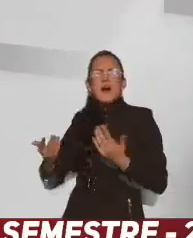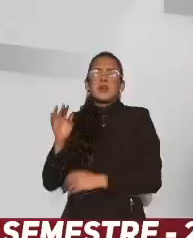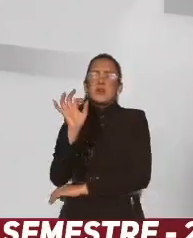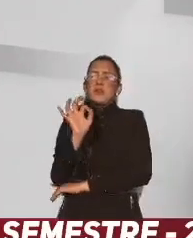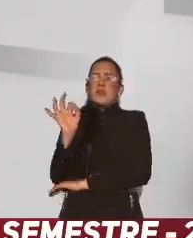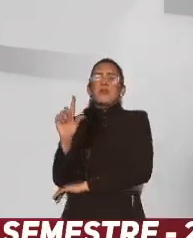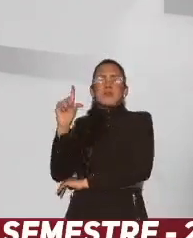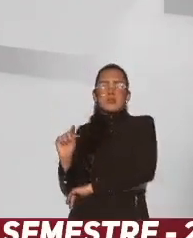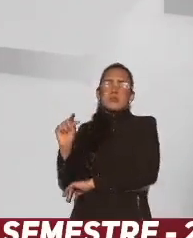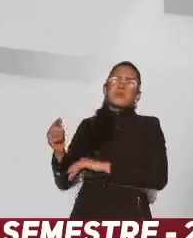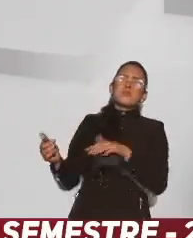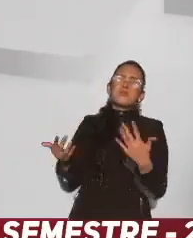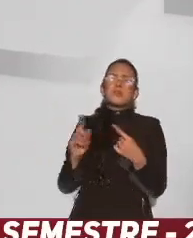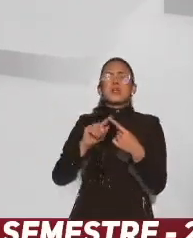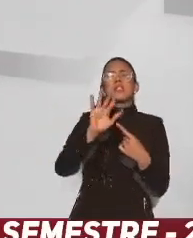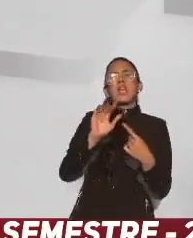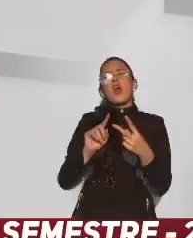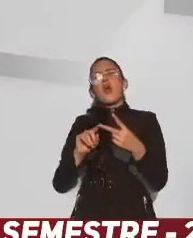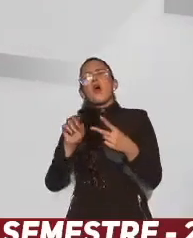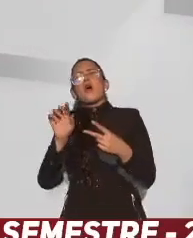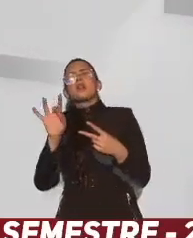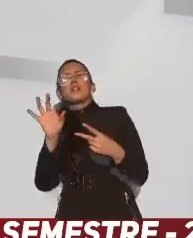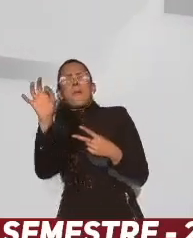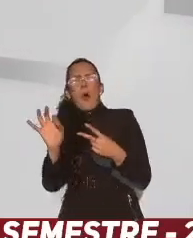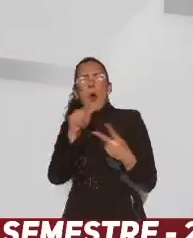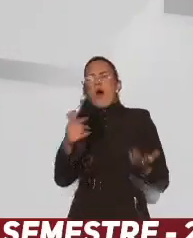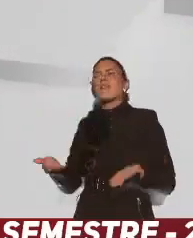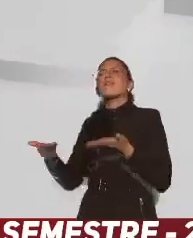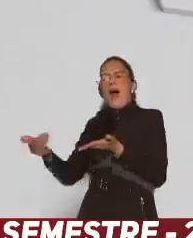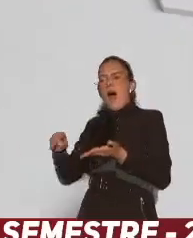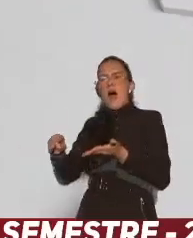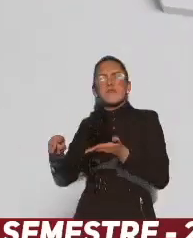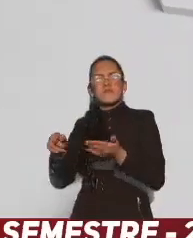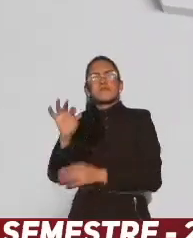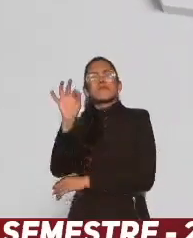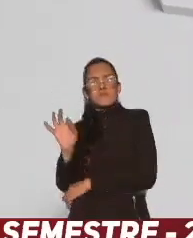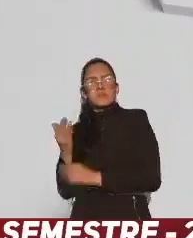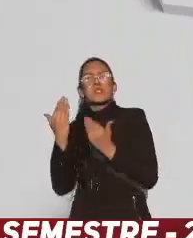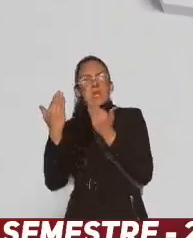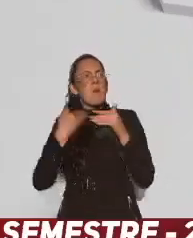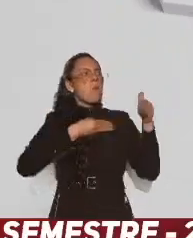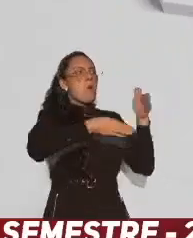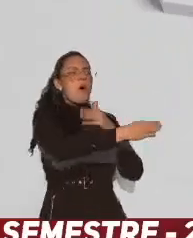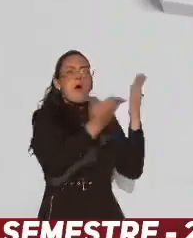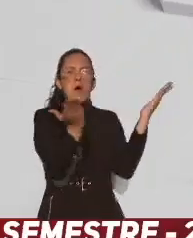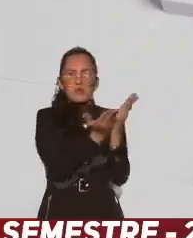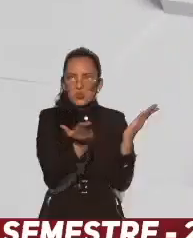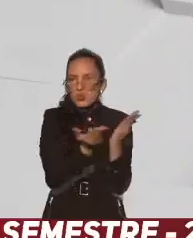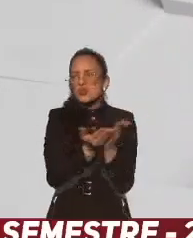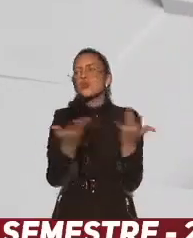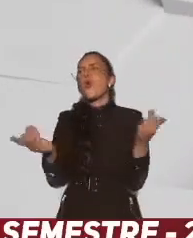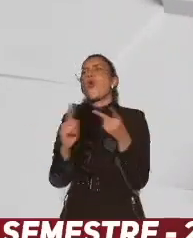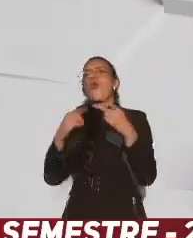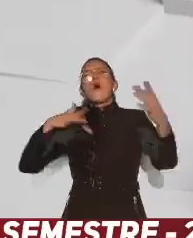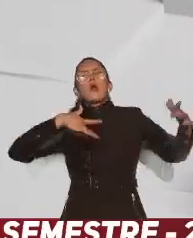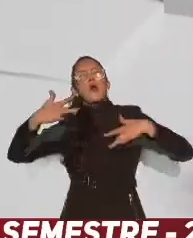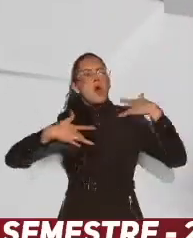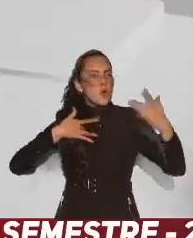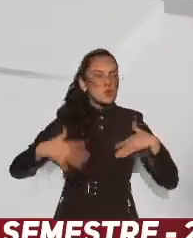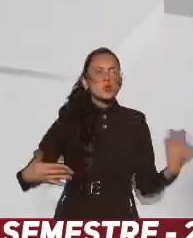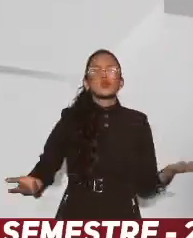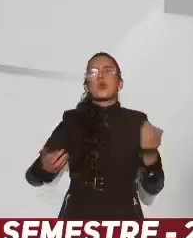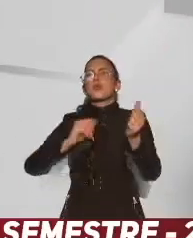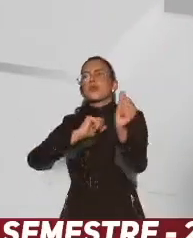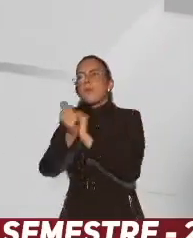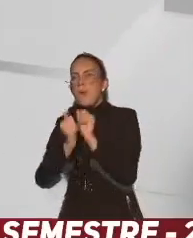el 5 y el 15% para educación, para recreación, para deporte,